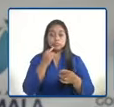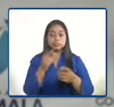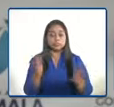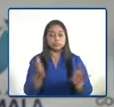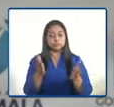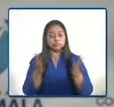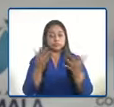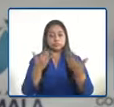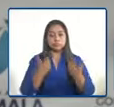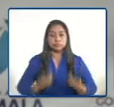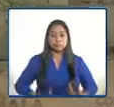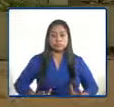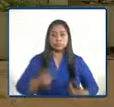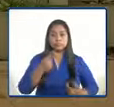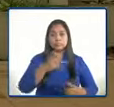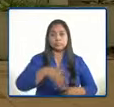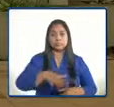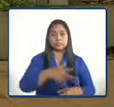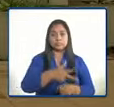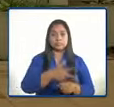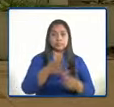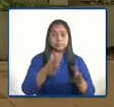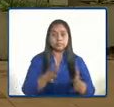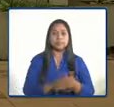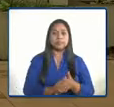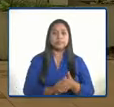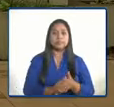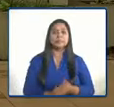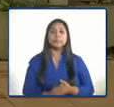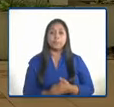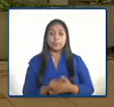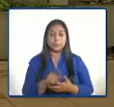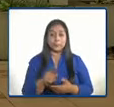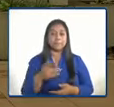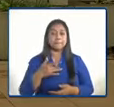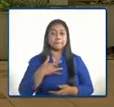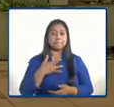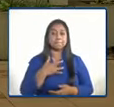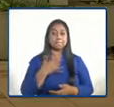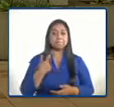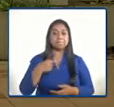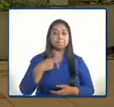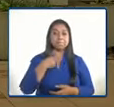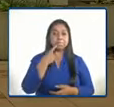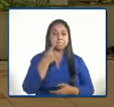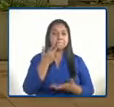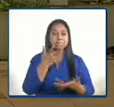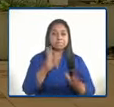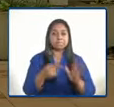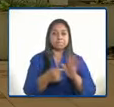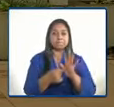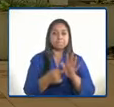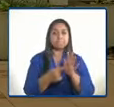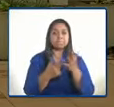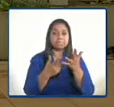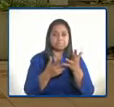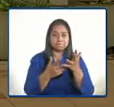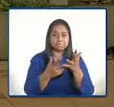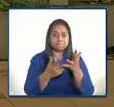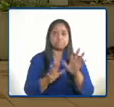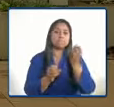sociedad guatemalteca. En ese sentido, pues nos hemos replanteado la forma en la que INAP atiende